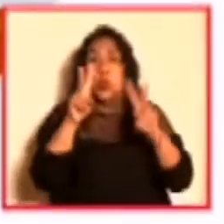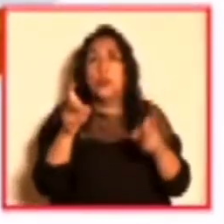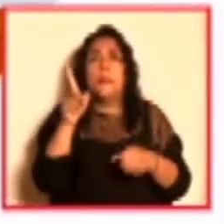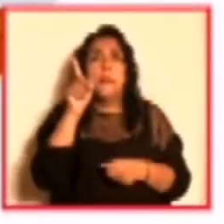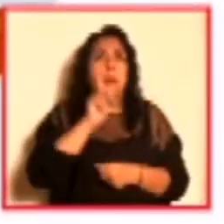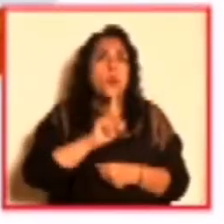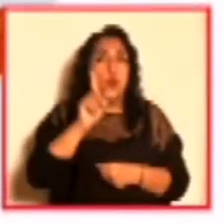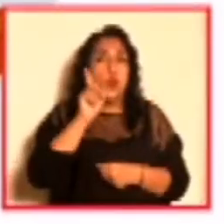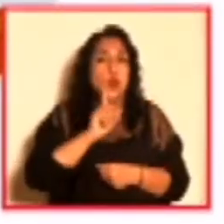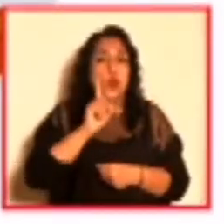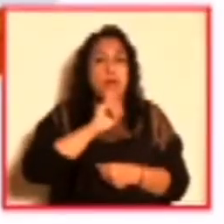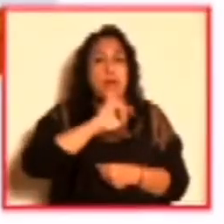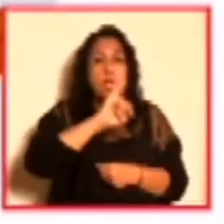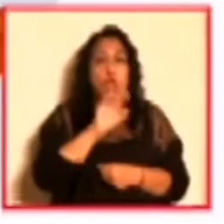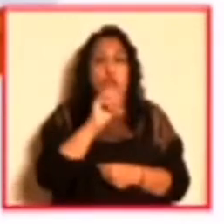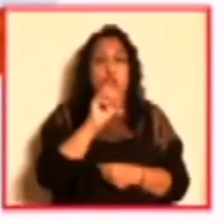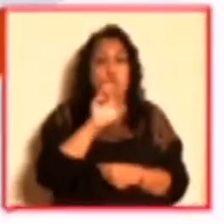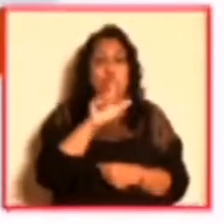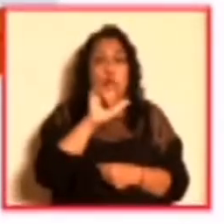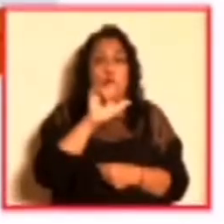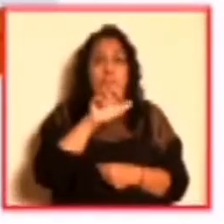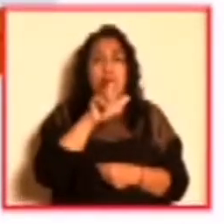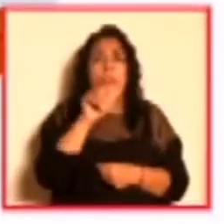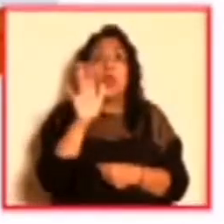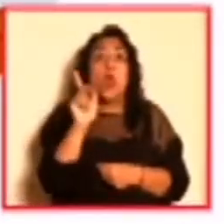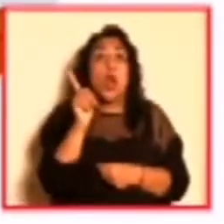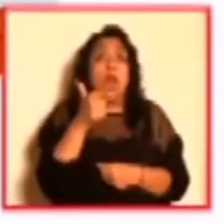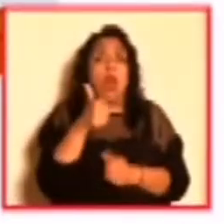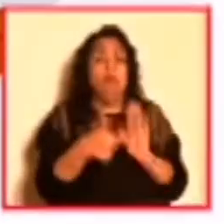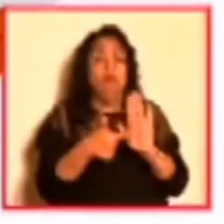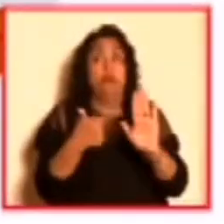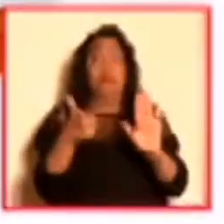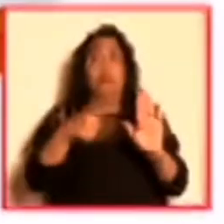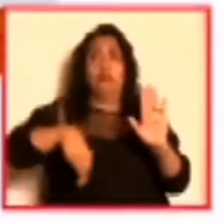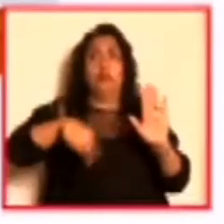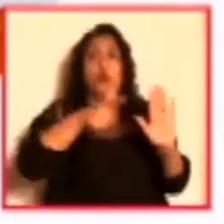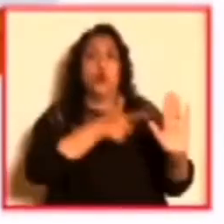José Luis Ramírez espera dejar una buena impresión con su pieza.